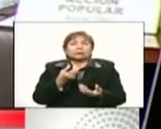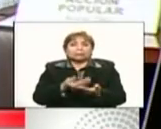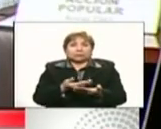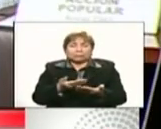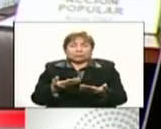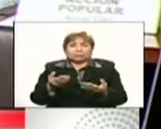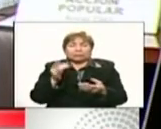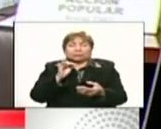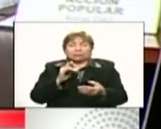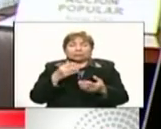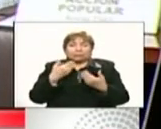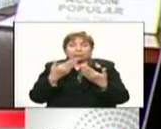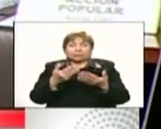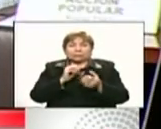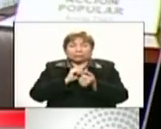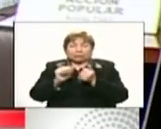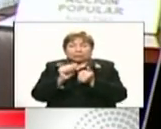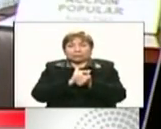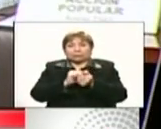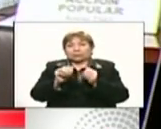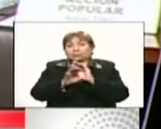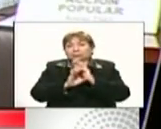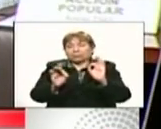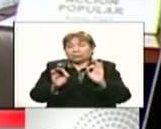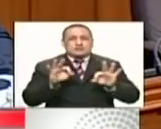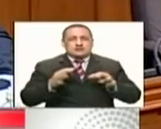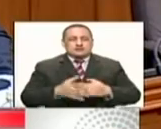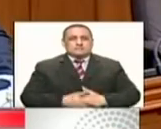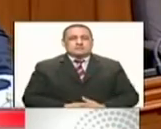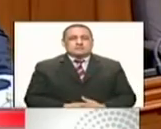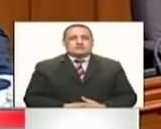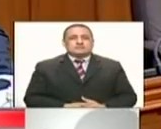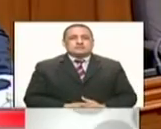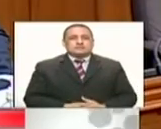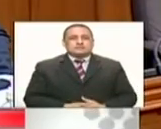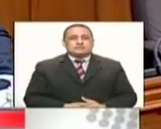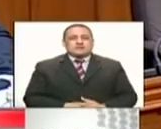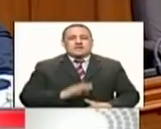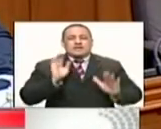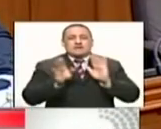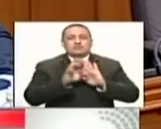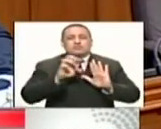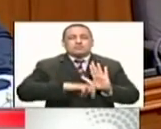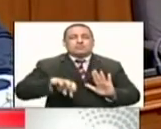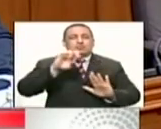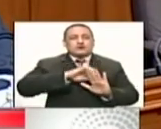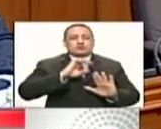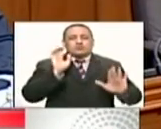una iniciativa, pero en negativo, por decirlo así, en sentido negativo, para que no se haga